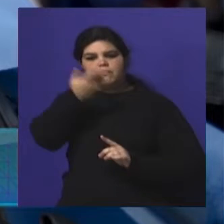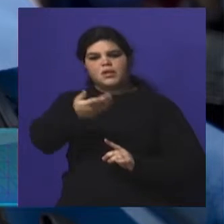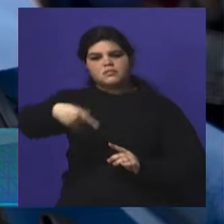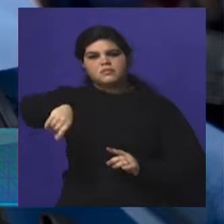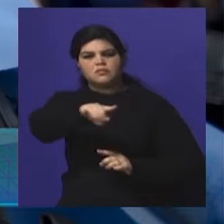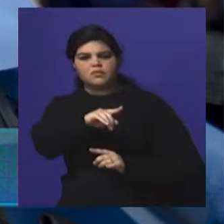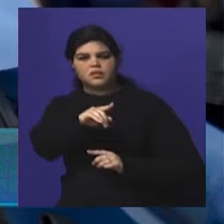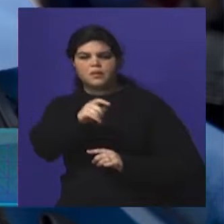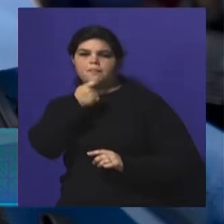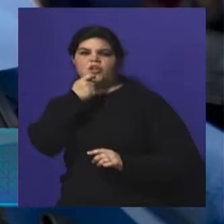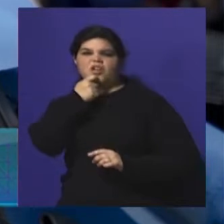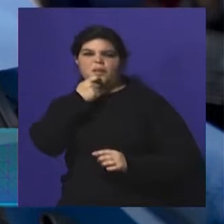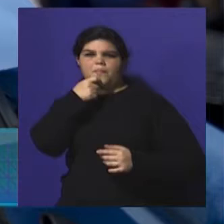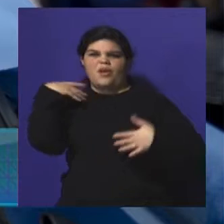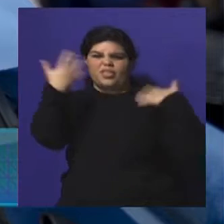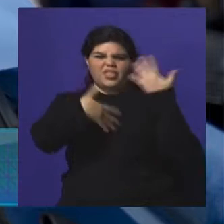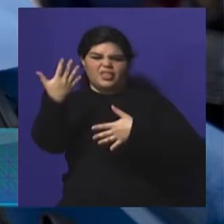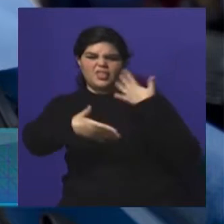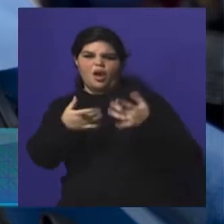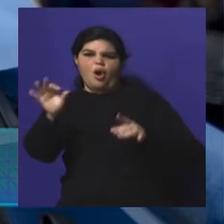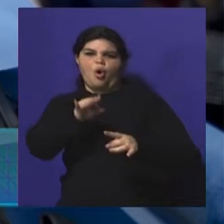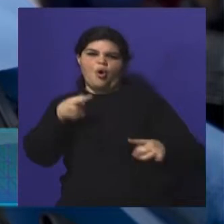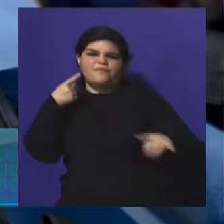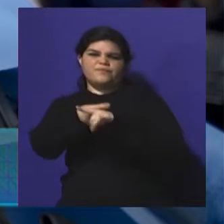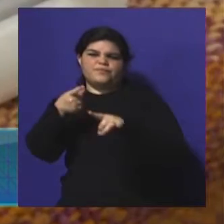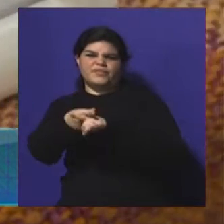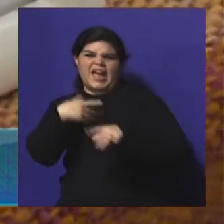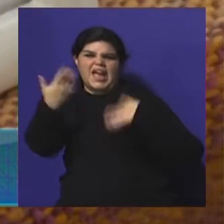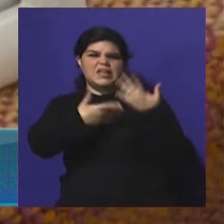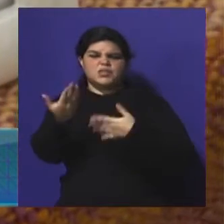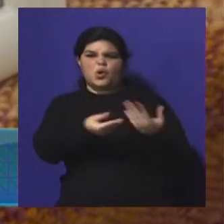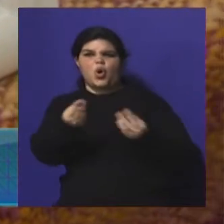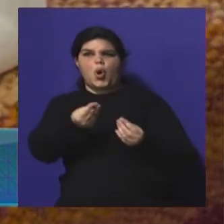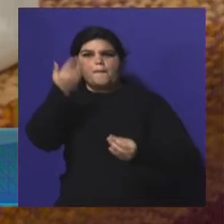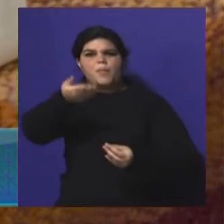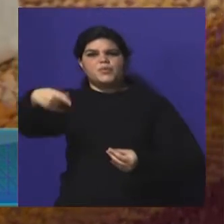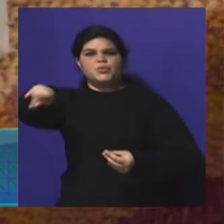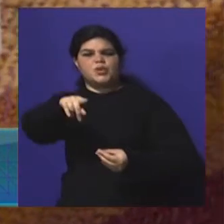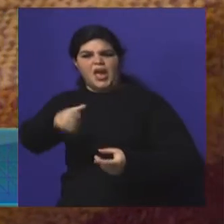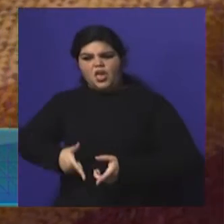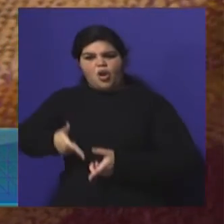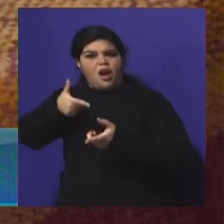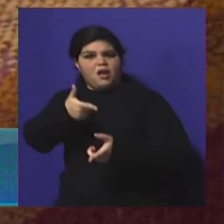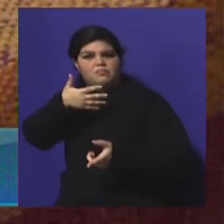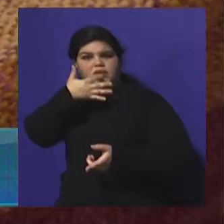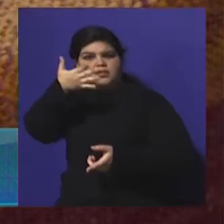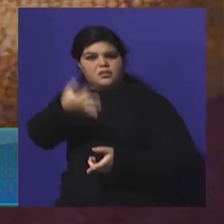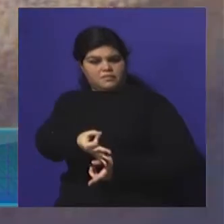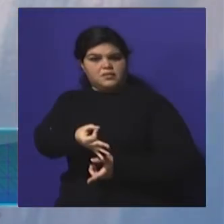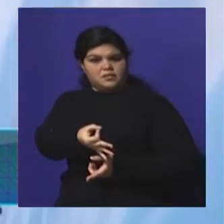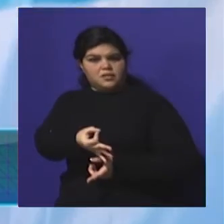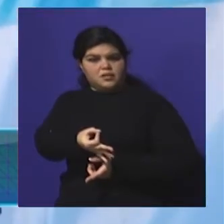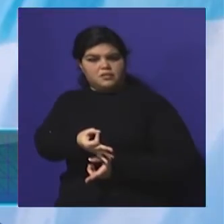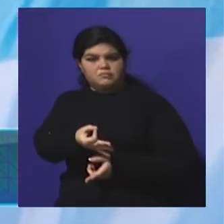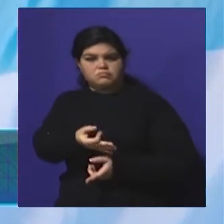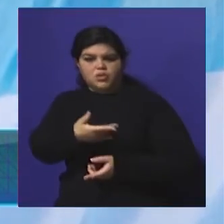un disturbio, una manifestación, agresión? Estaban armados con todo lo que